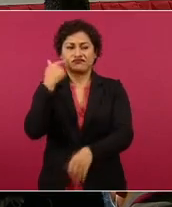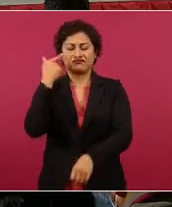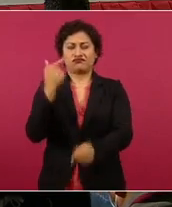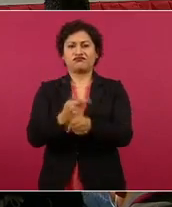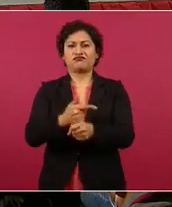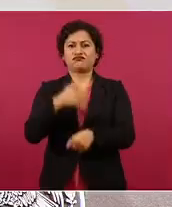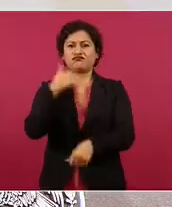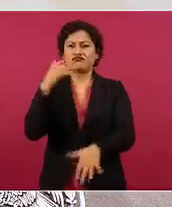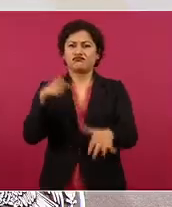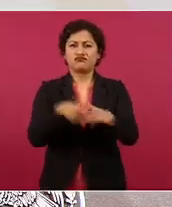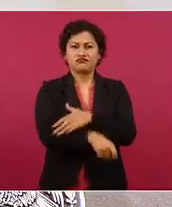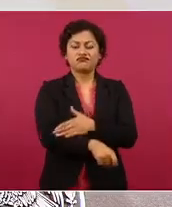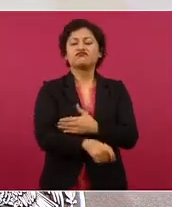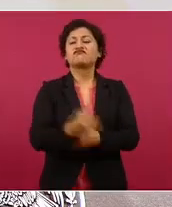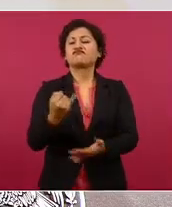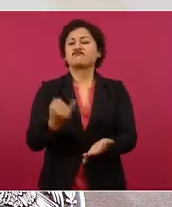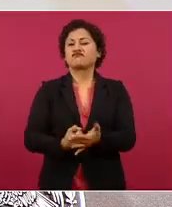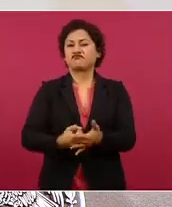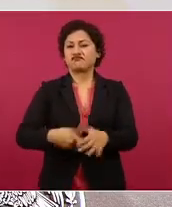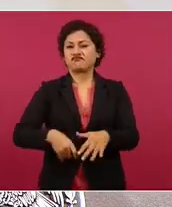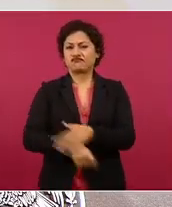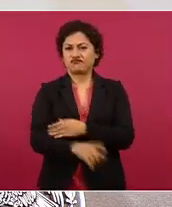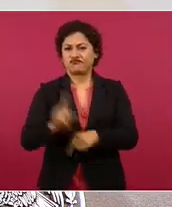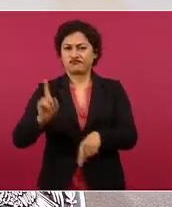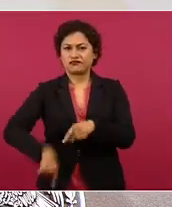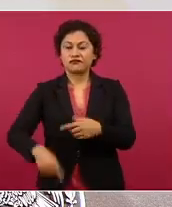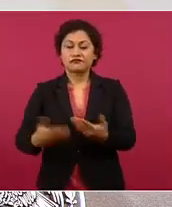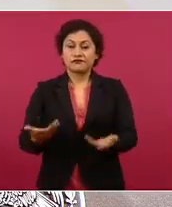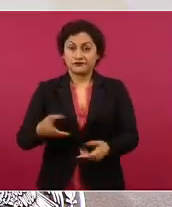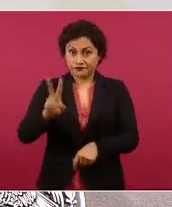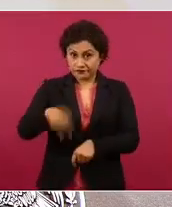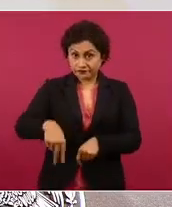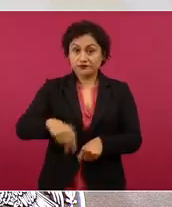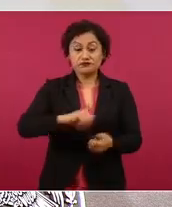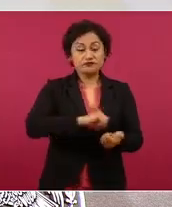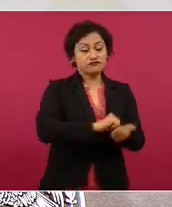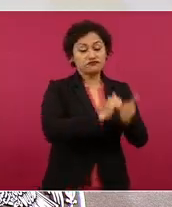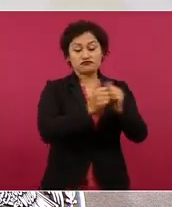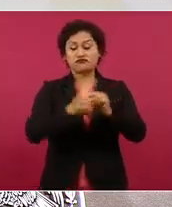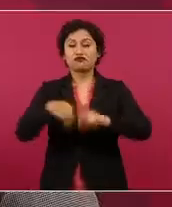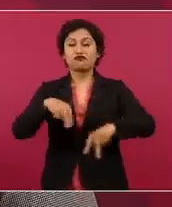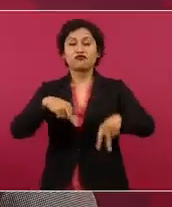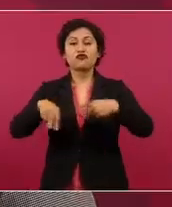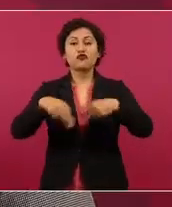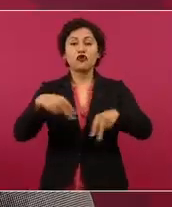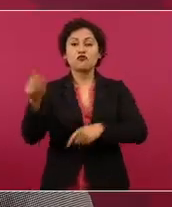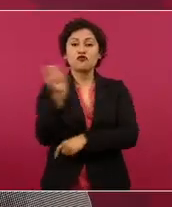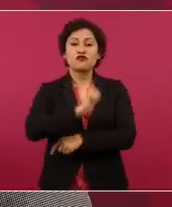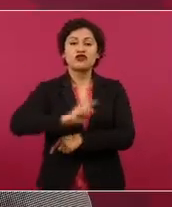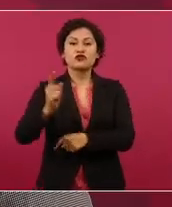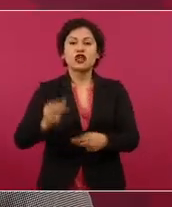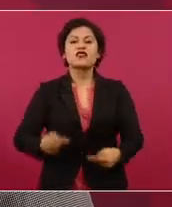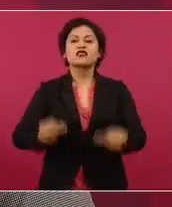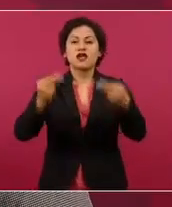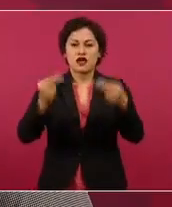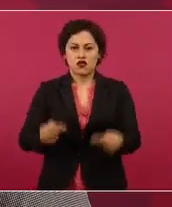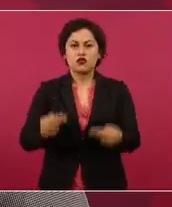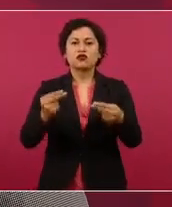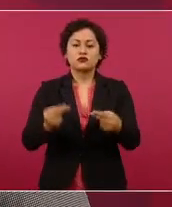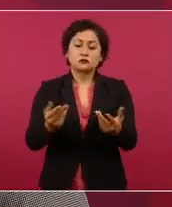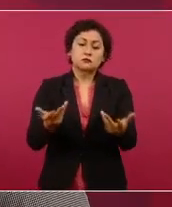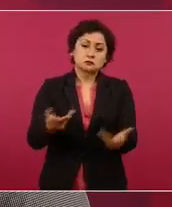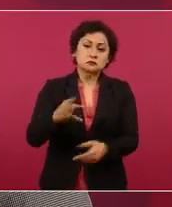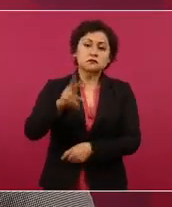evasión fiscal. El fútbol profesional es un negocio privado, eso es cierto, pero también es cierto que toca a la